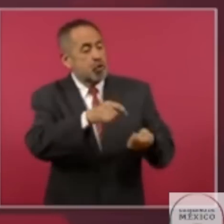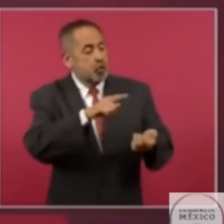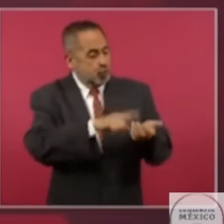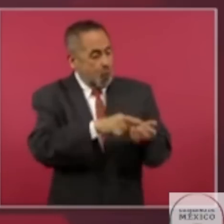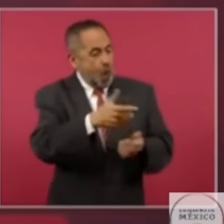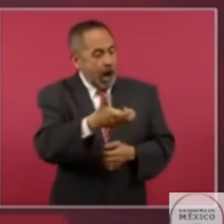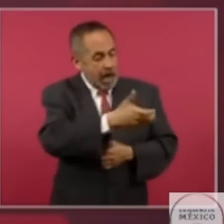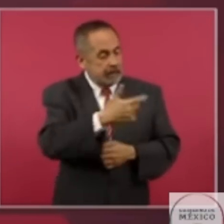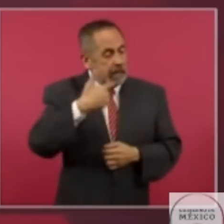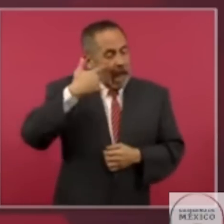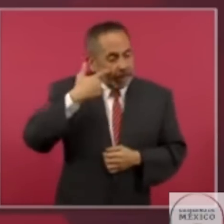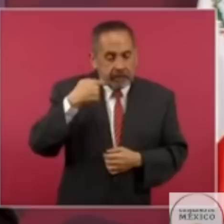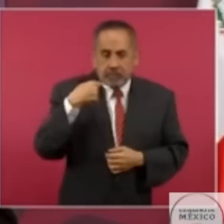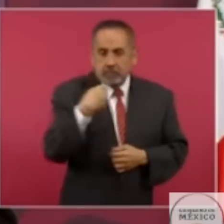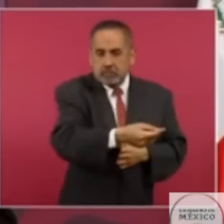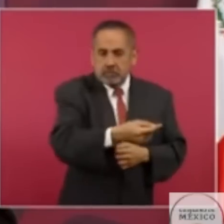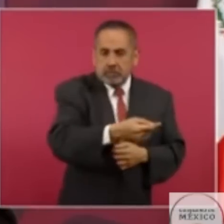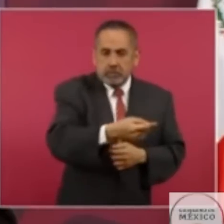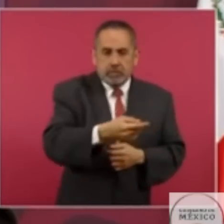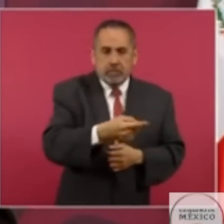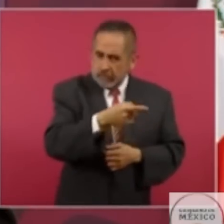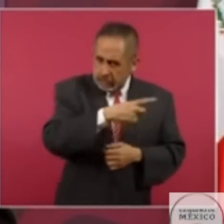otorgan.